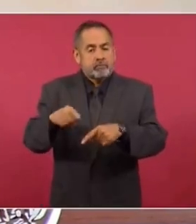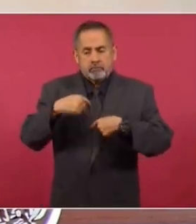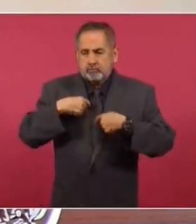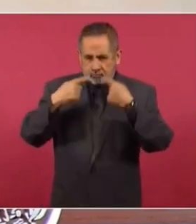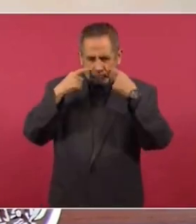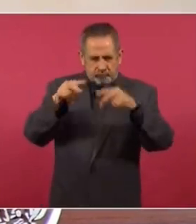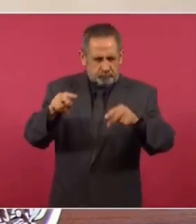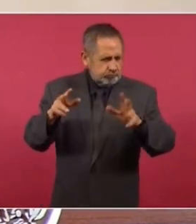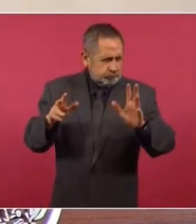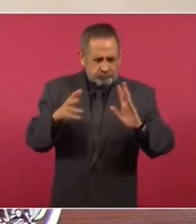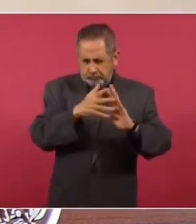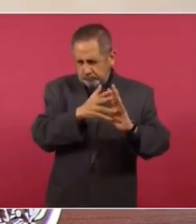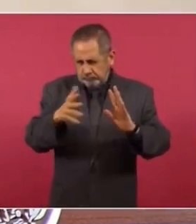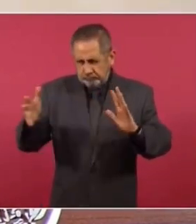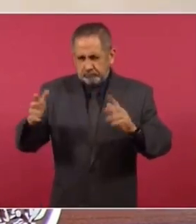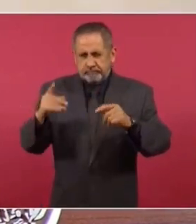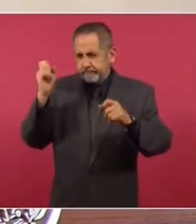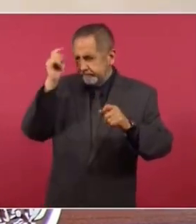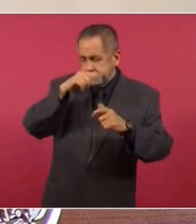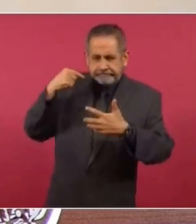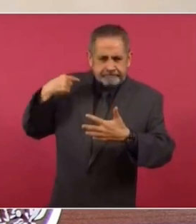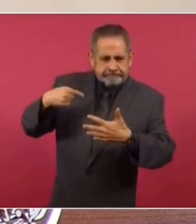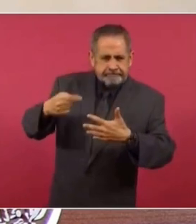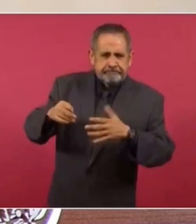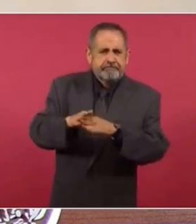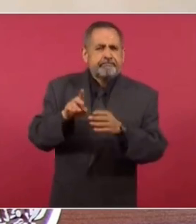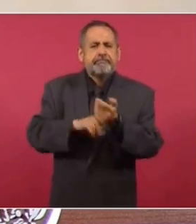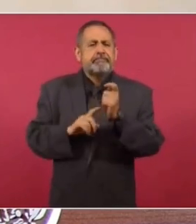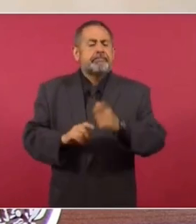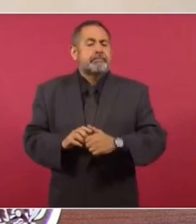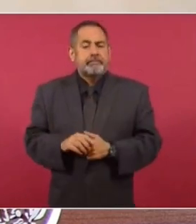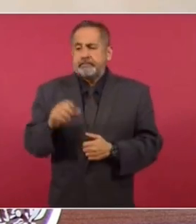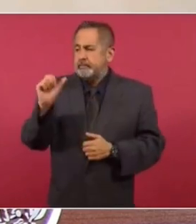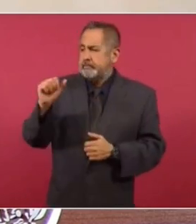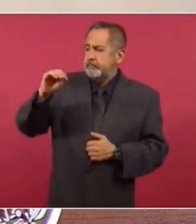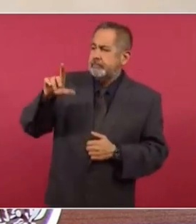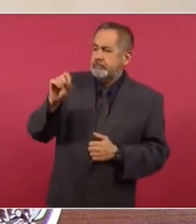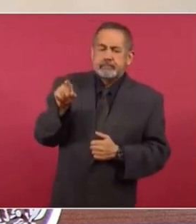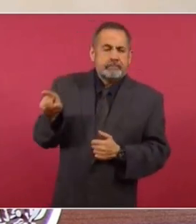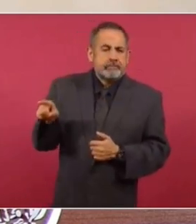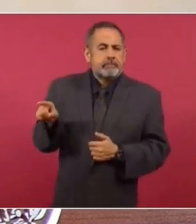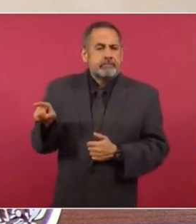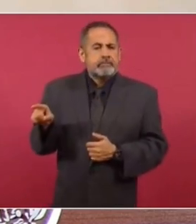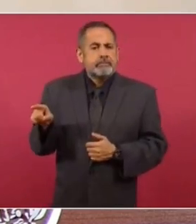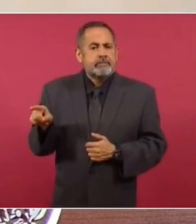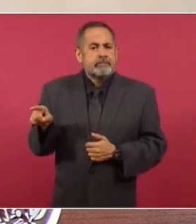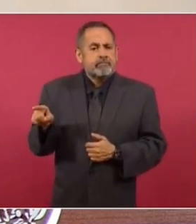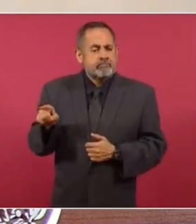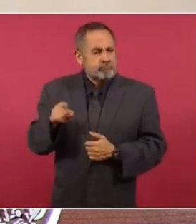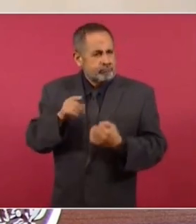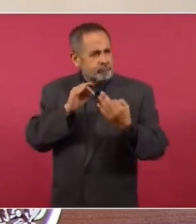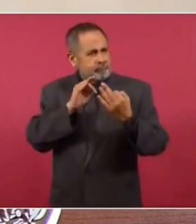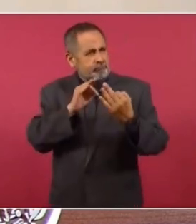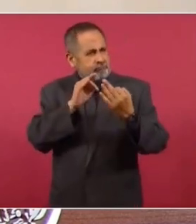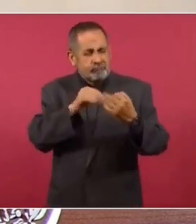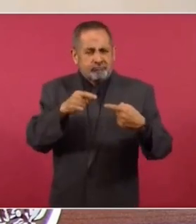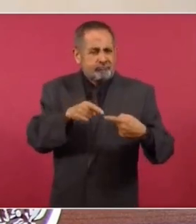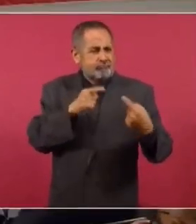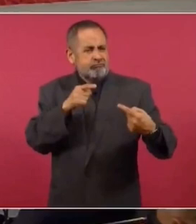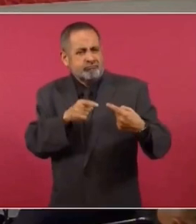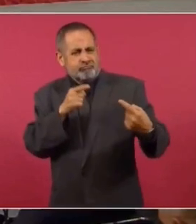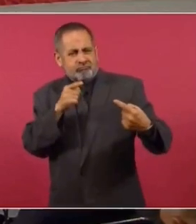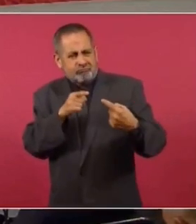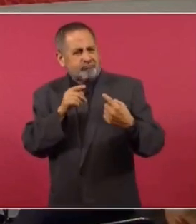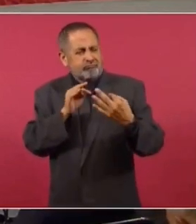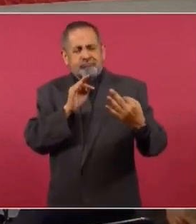no después de todos estos retos y cómo Andrés Manuel se enfrenta tantos desafíos en cada